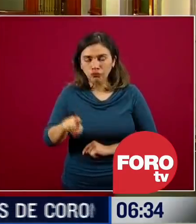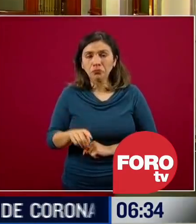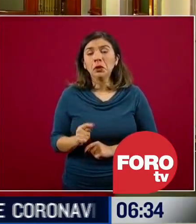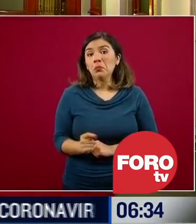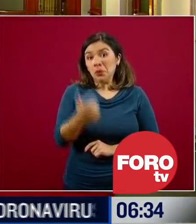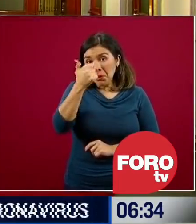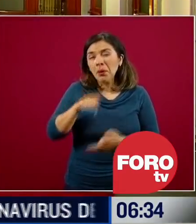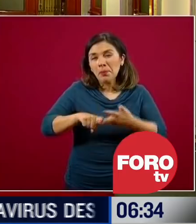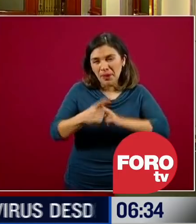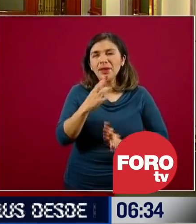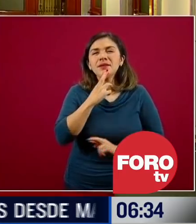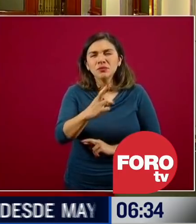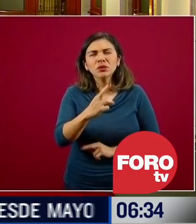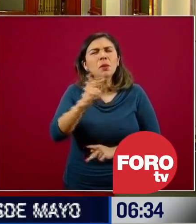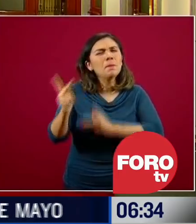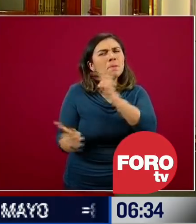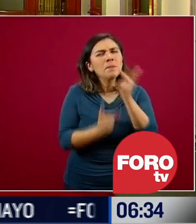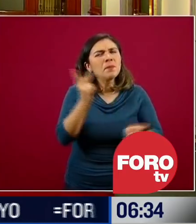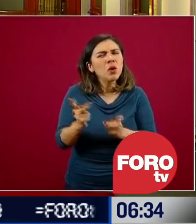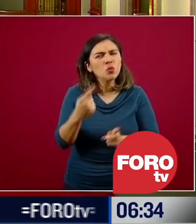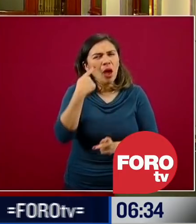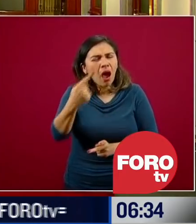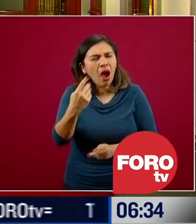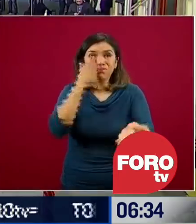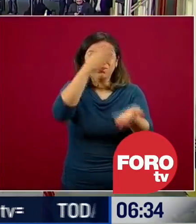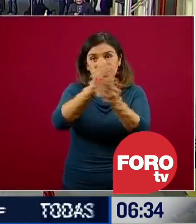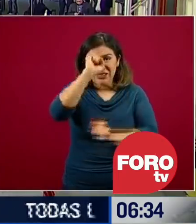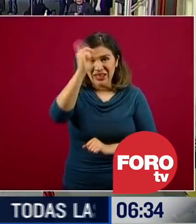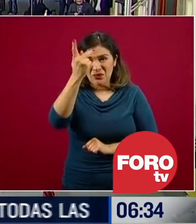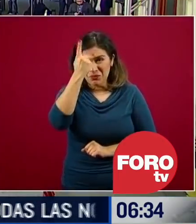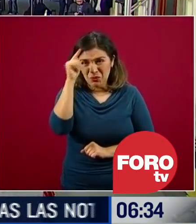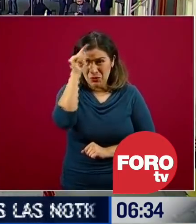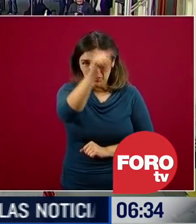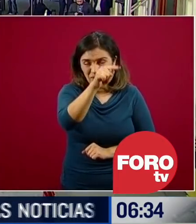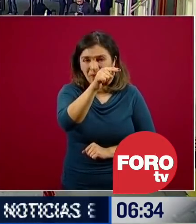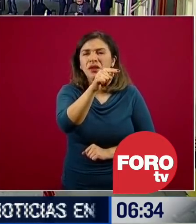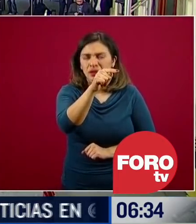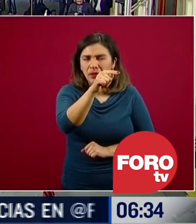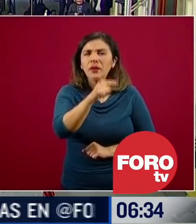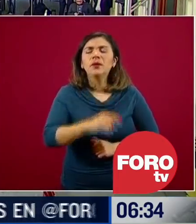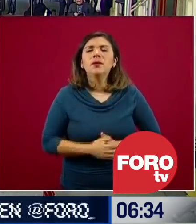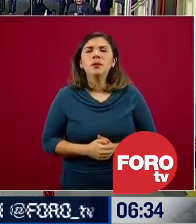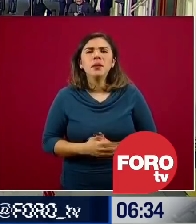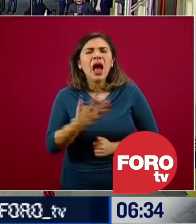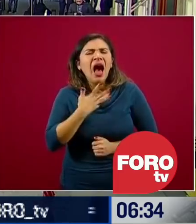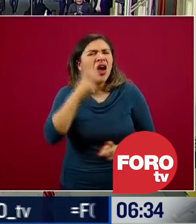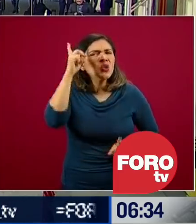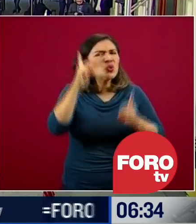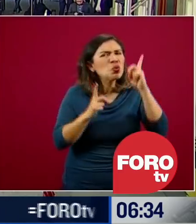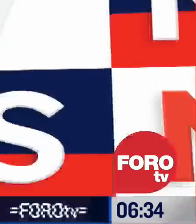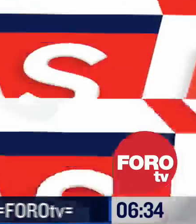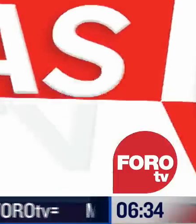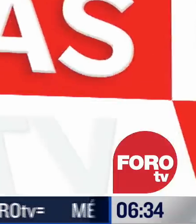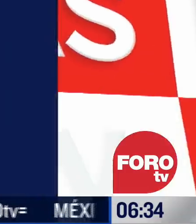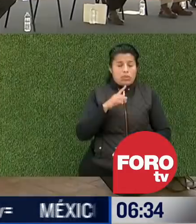la asignatura y los aprendizajes esperados. Esta parrilla también servirá a los docentes.